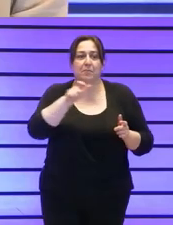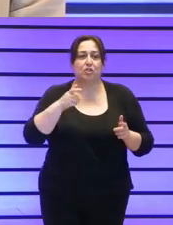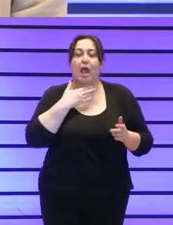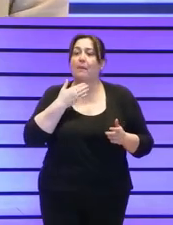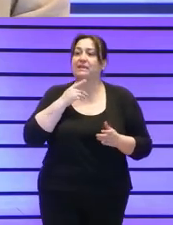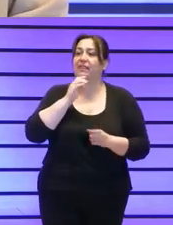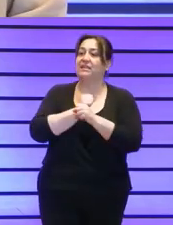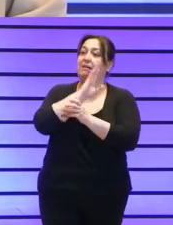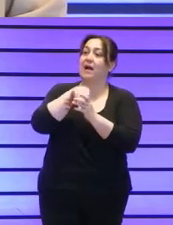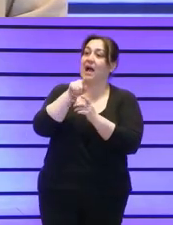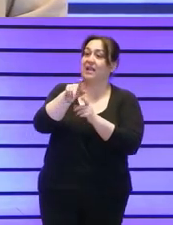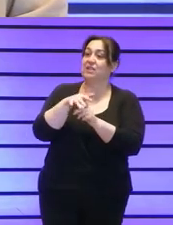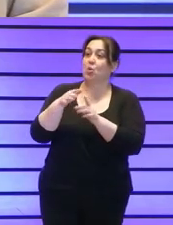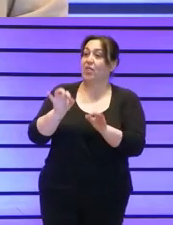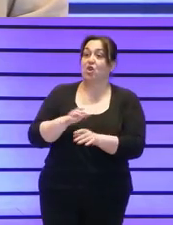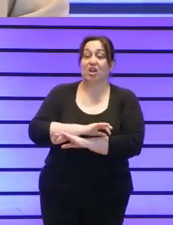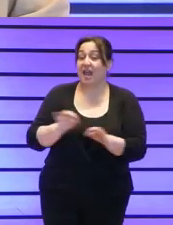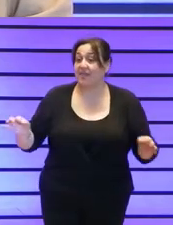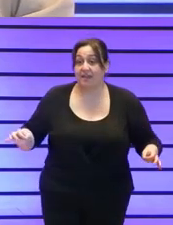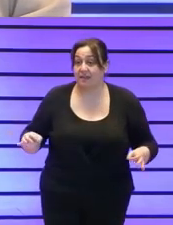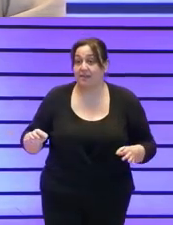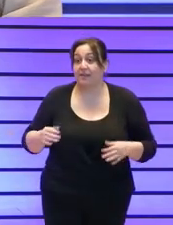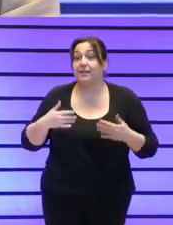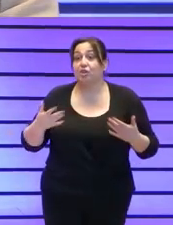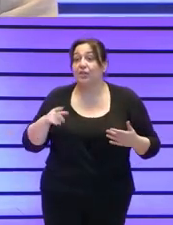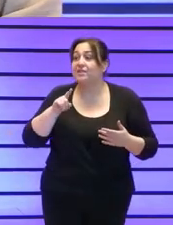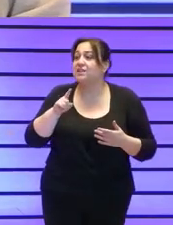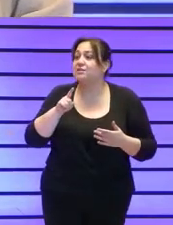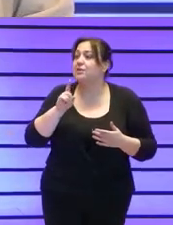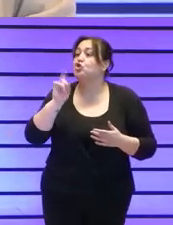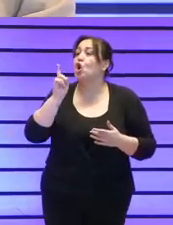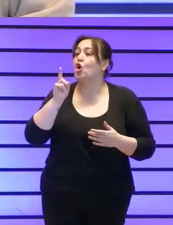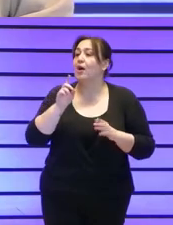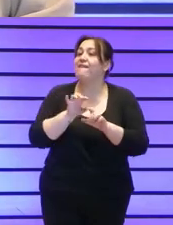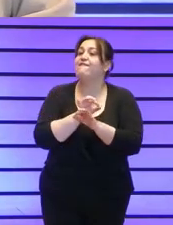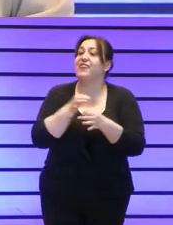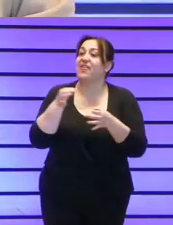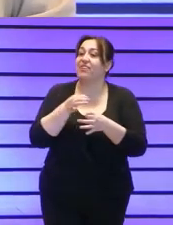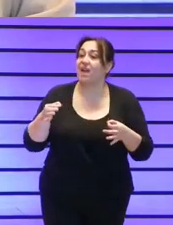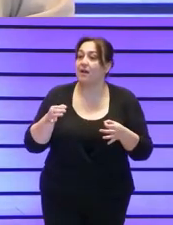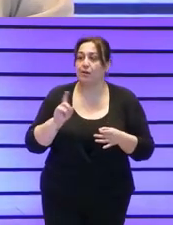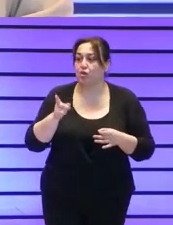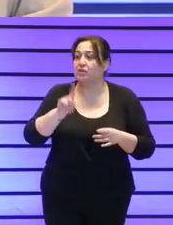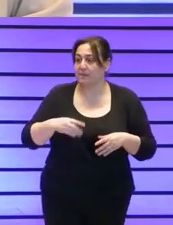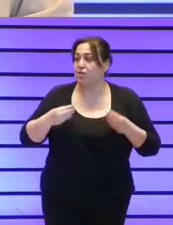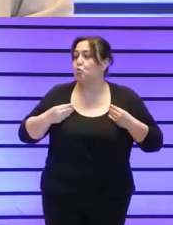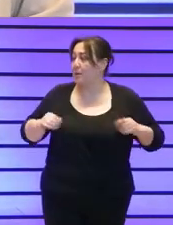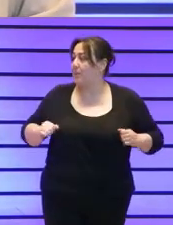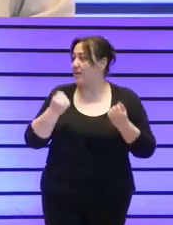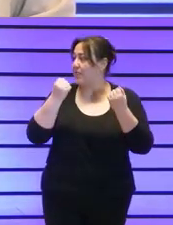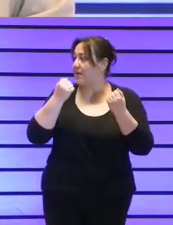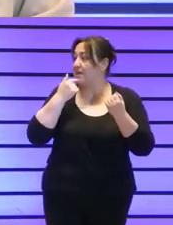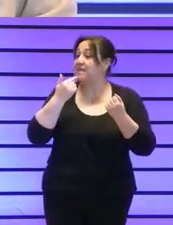¿no? A nadie nos apetece. Por lo tanto, es una cuestión no solo de eficiencia, sino también de supervivencia. Si queremos